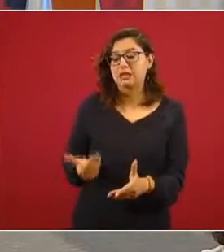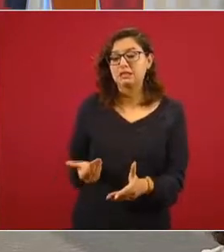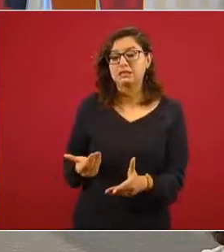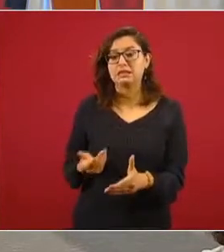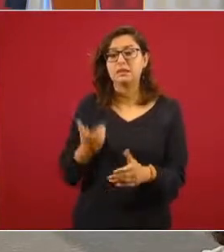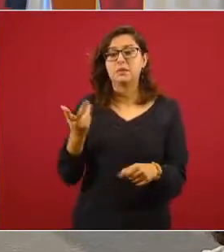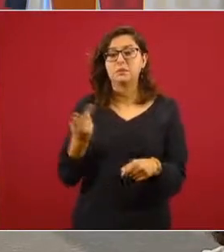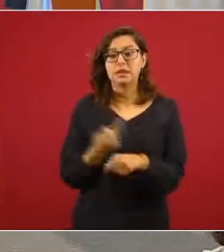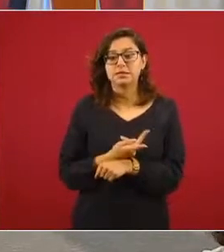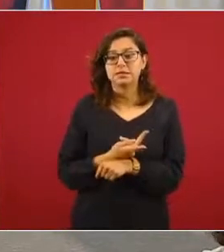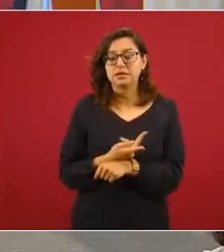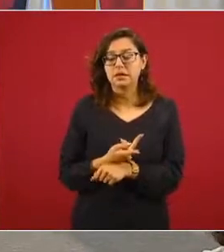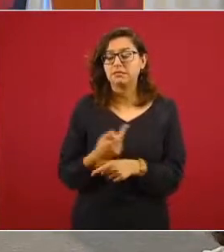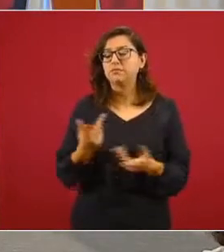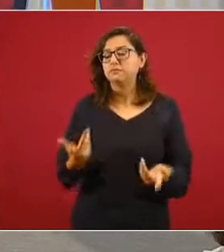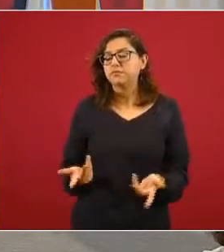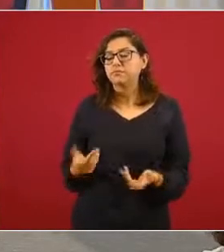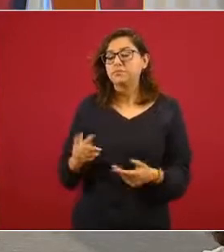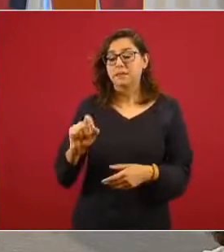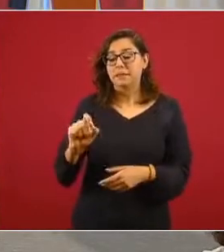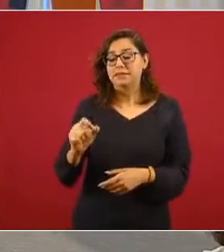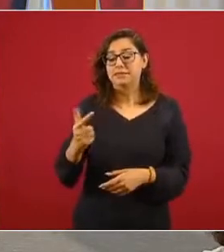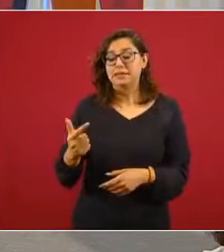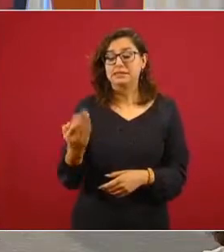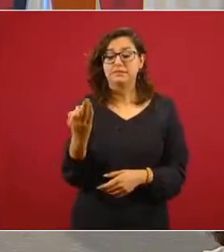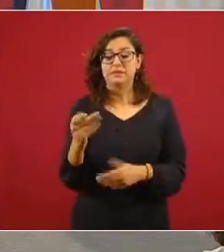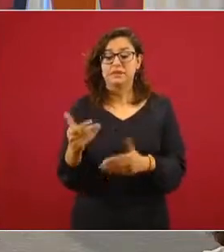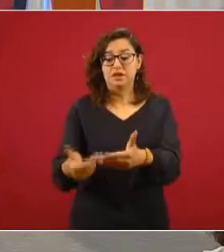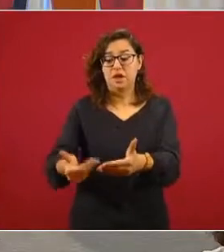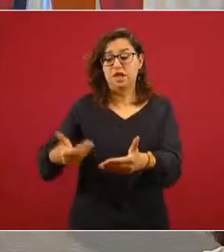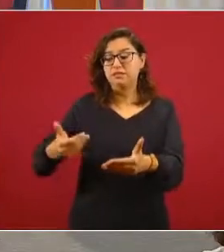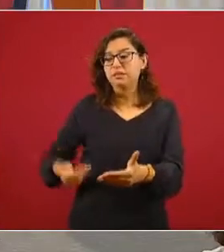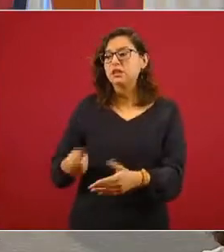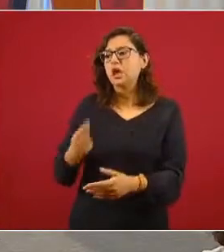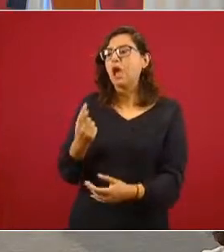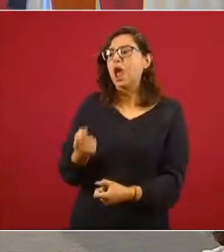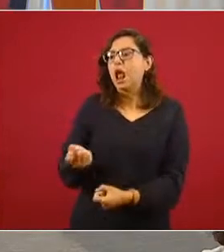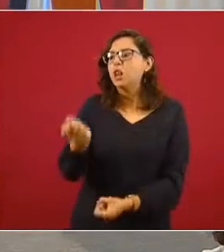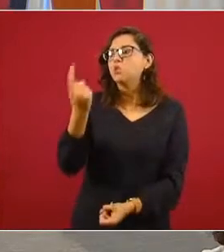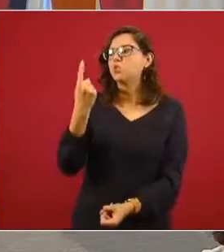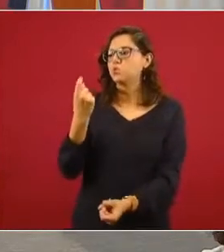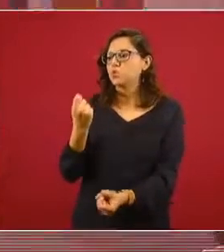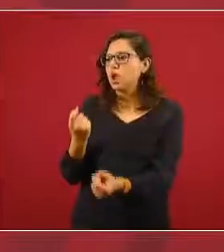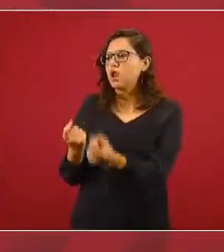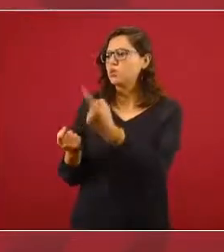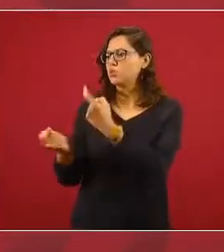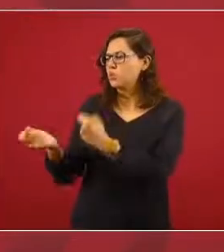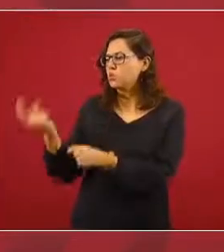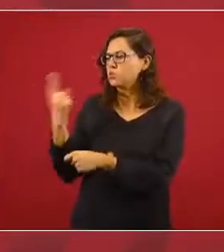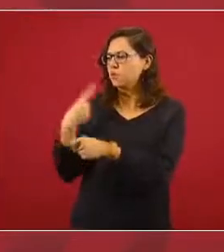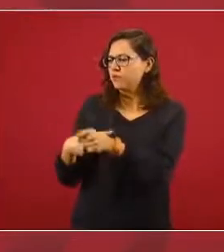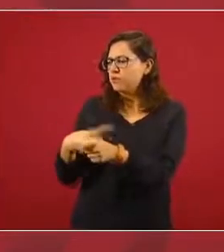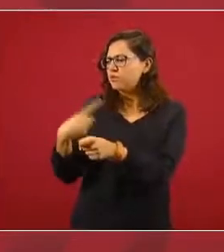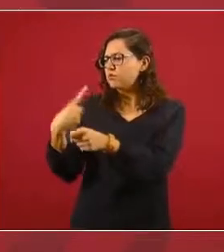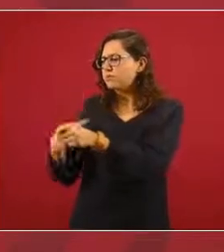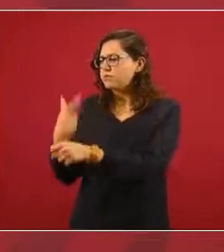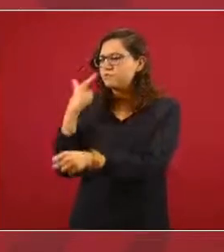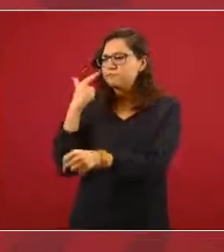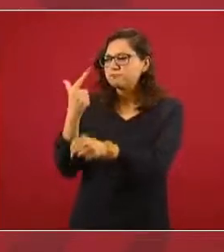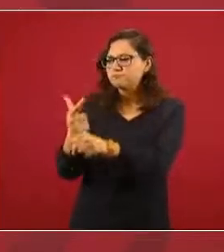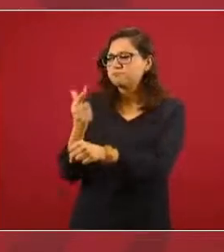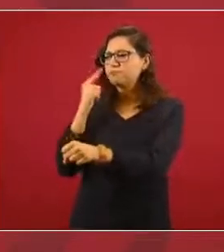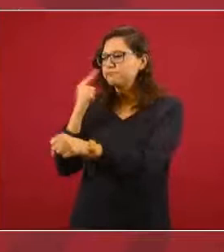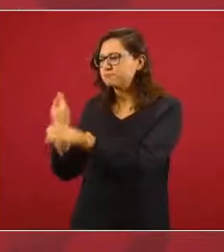que se llama contención centrada en personas, contención centrada en casos. Se detectan los casos porque